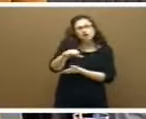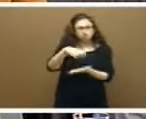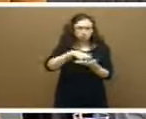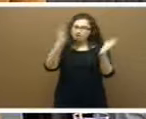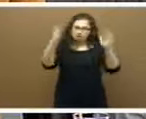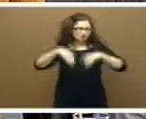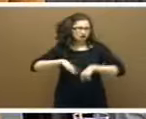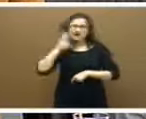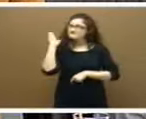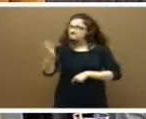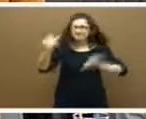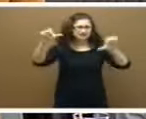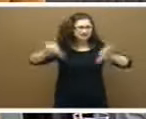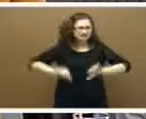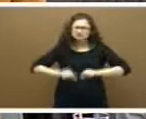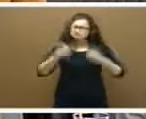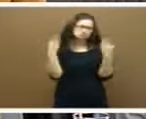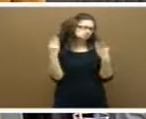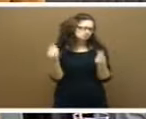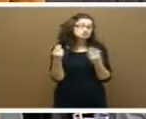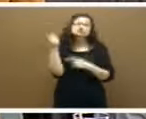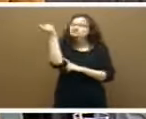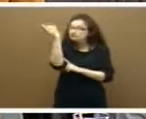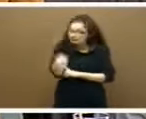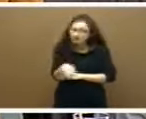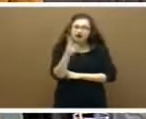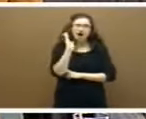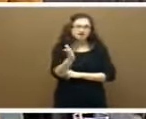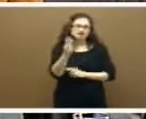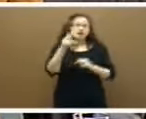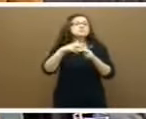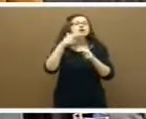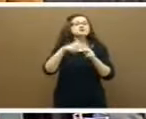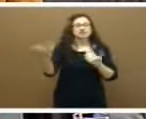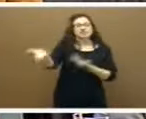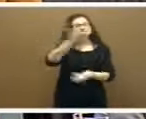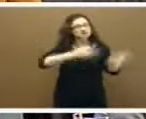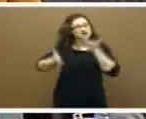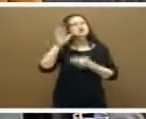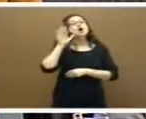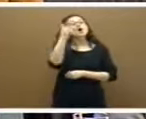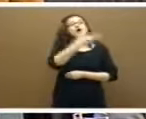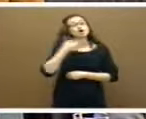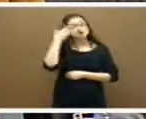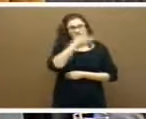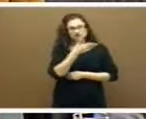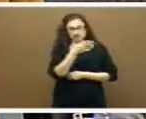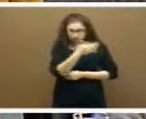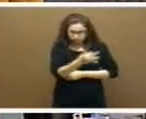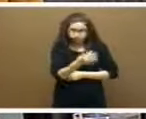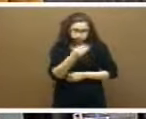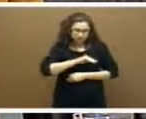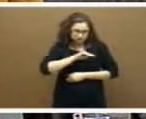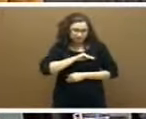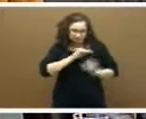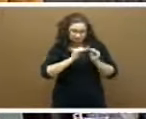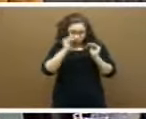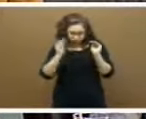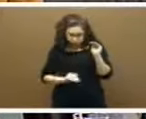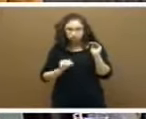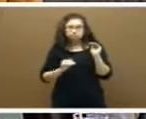más perjudicados por la crisis y también han sido los más perjudicados por las políticas de intercambios escolares, que además se han reducido en un porcentaje